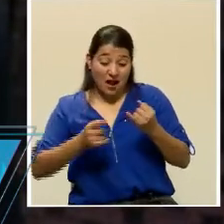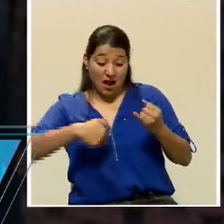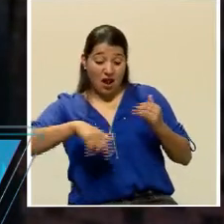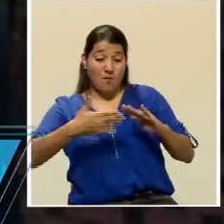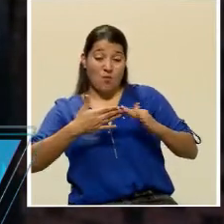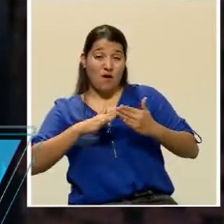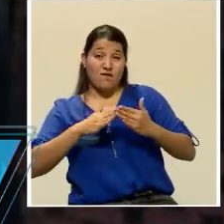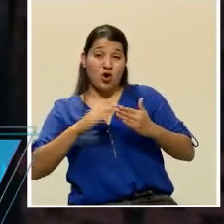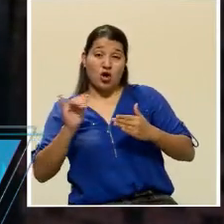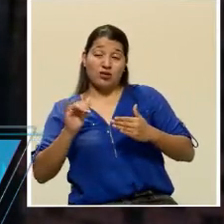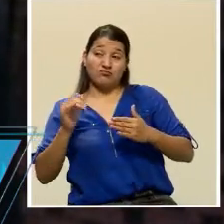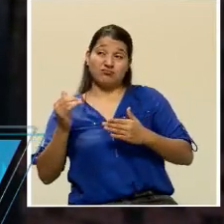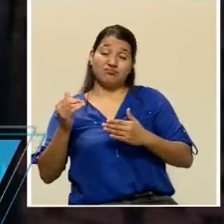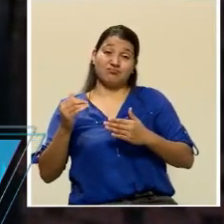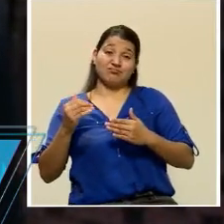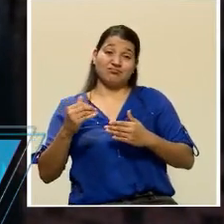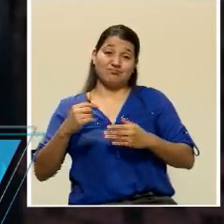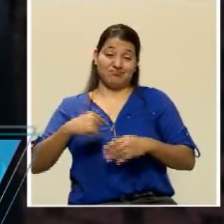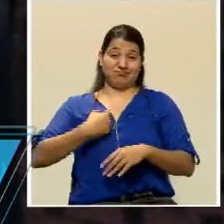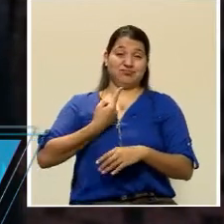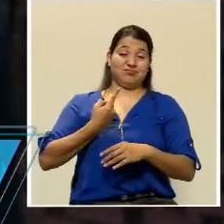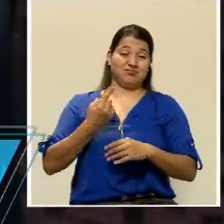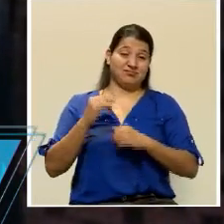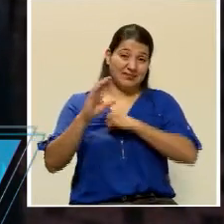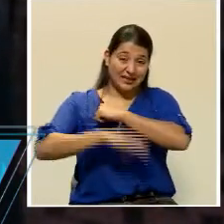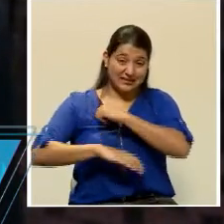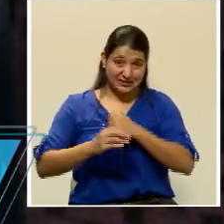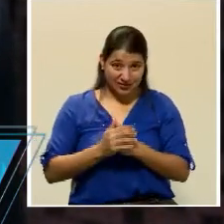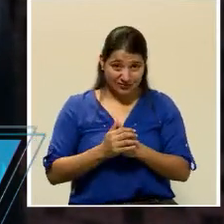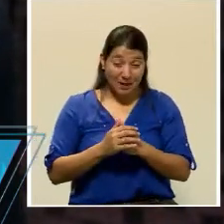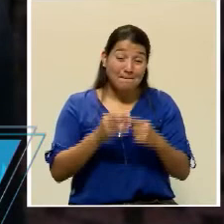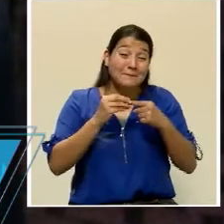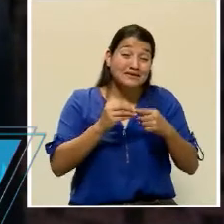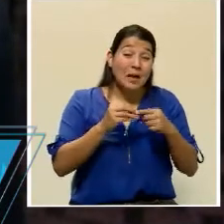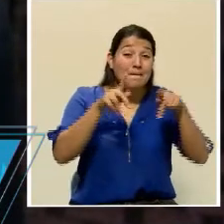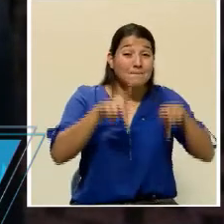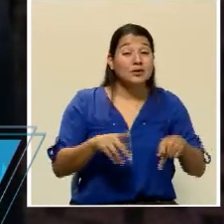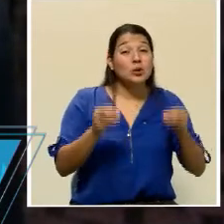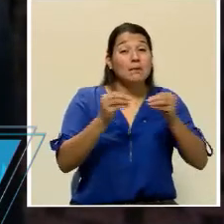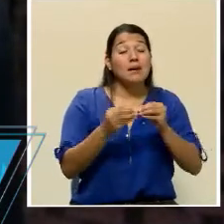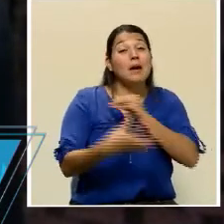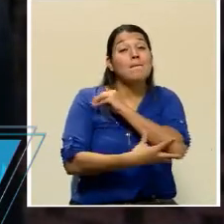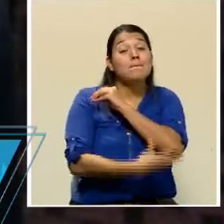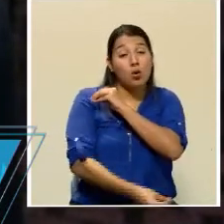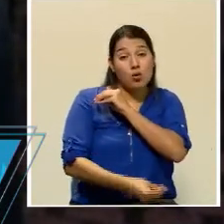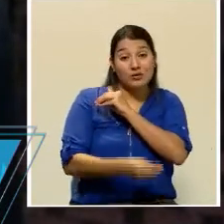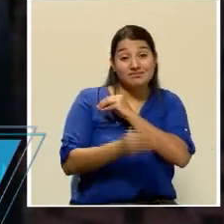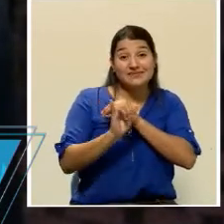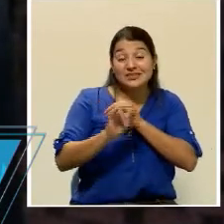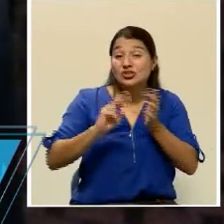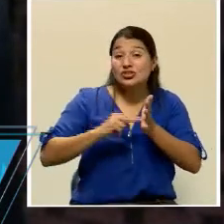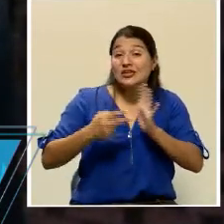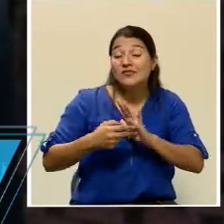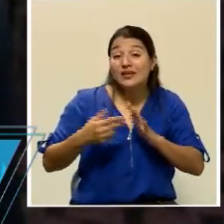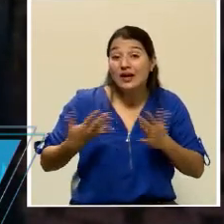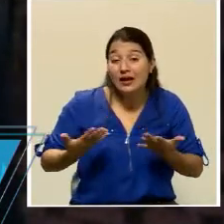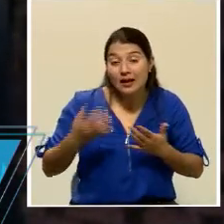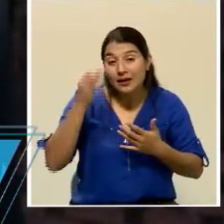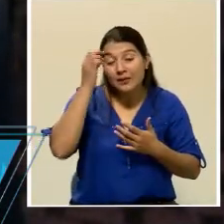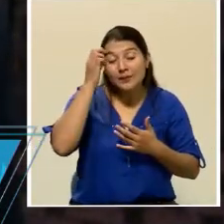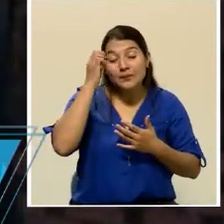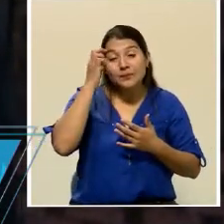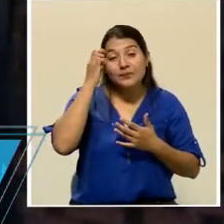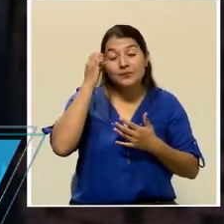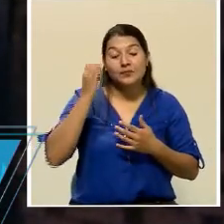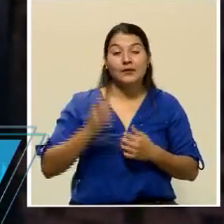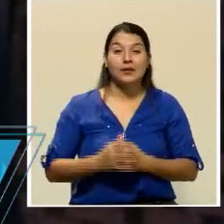más pobre. Porque eso significa que de un día a otro el valor de sus ingresos sea de la mitad,